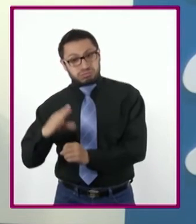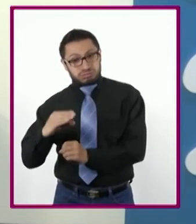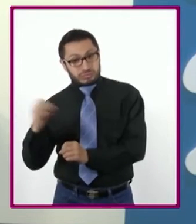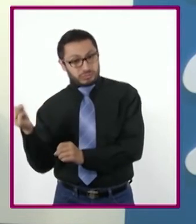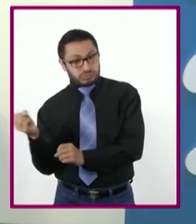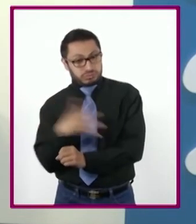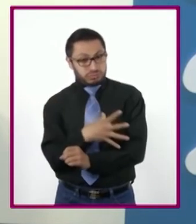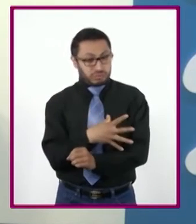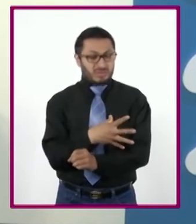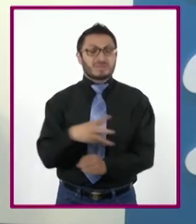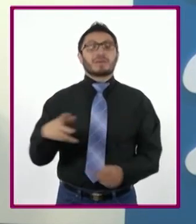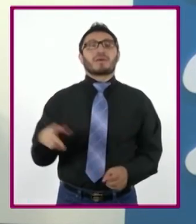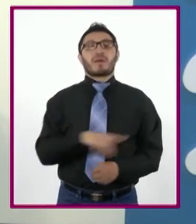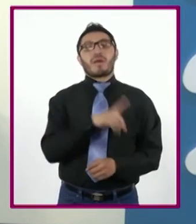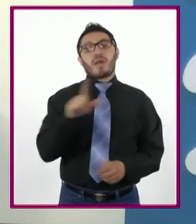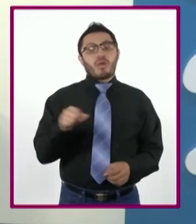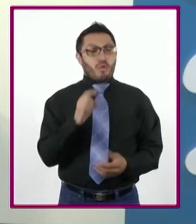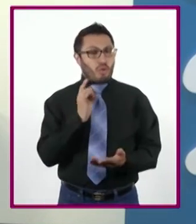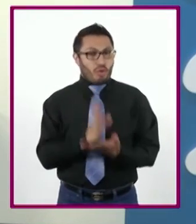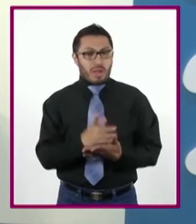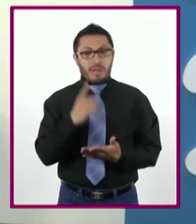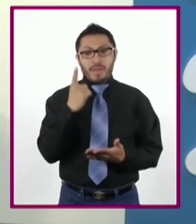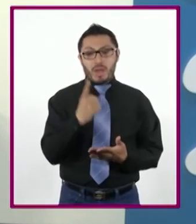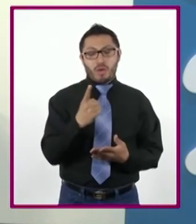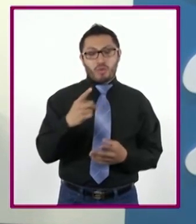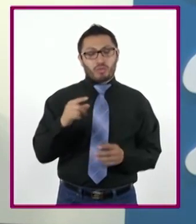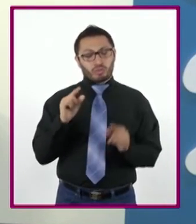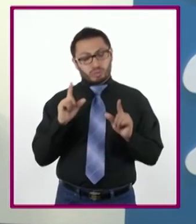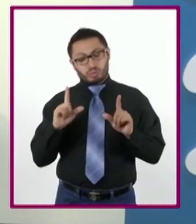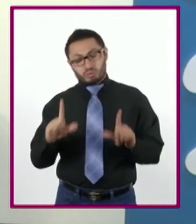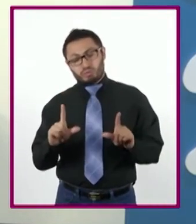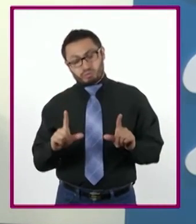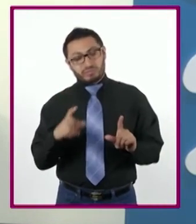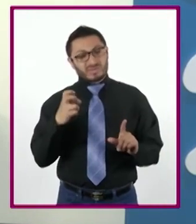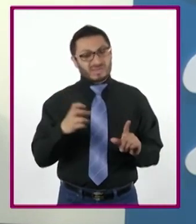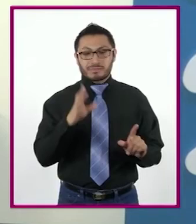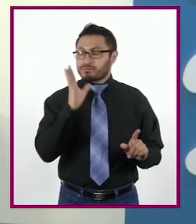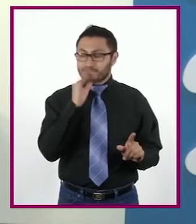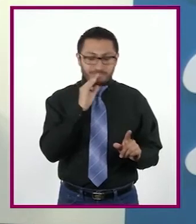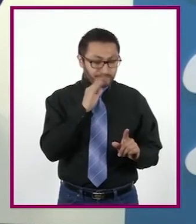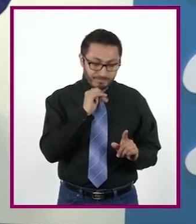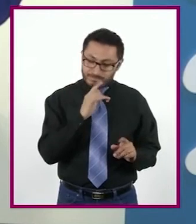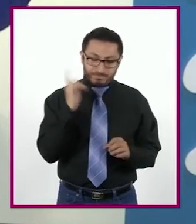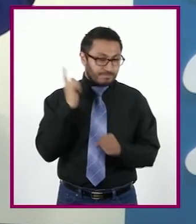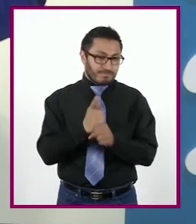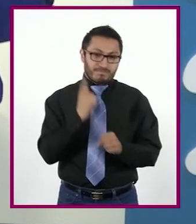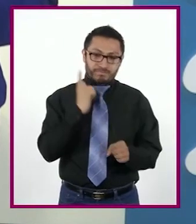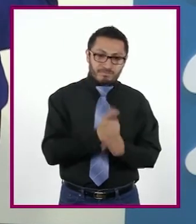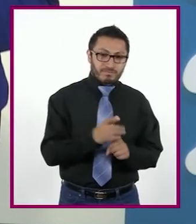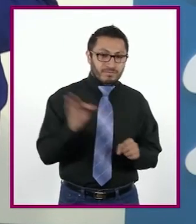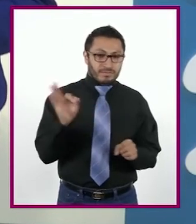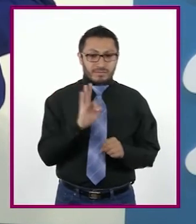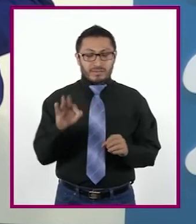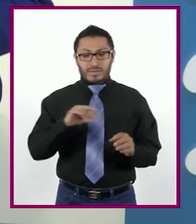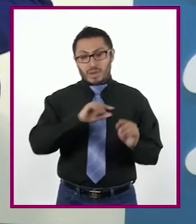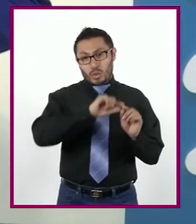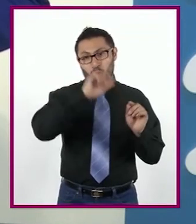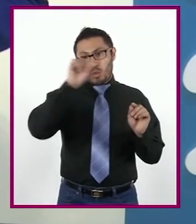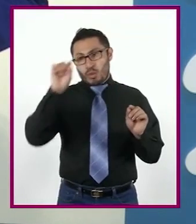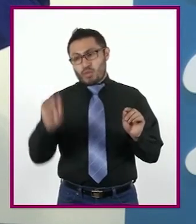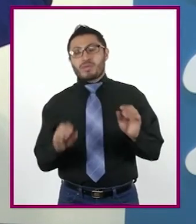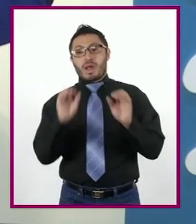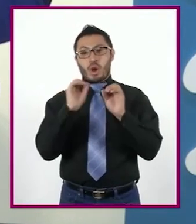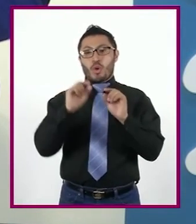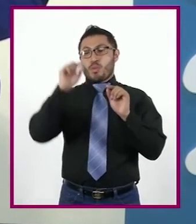embargo, obtendríamos únicamente un punto de la gráfica y con esto no es posible determinar si será una curva o una